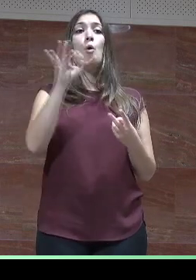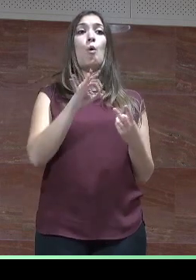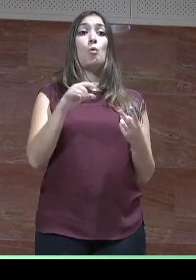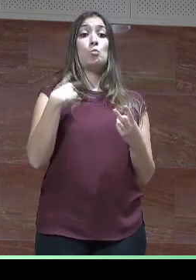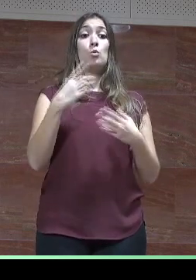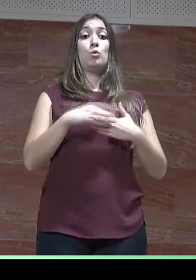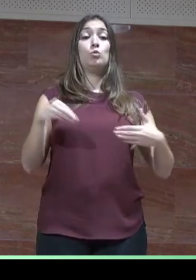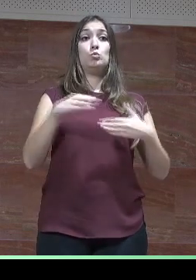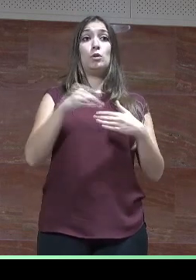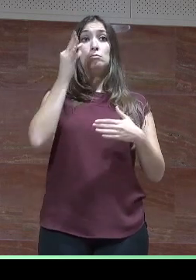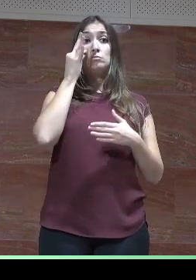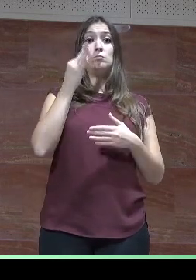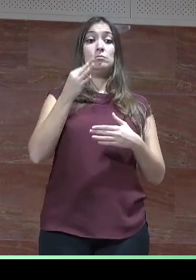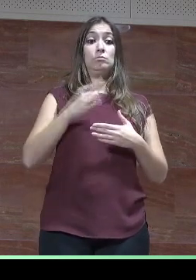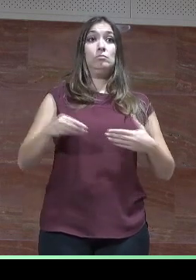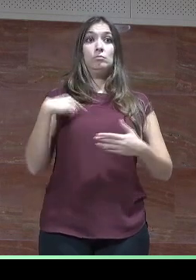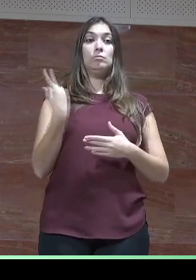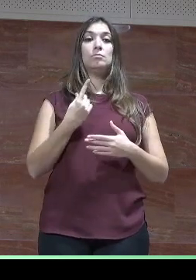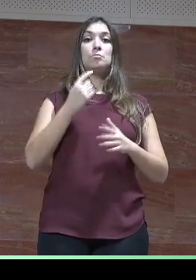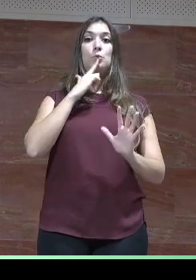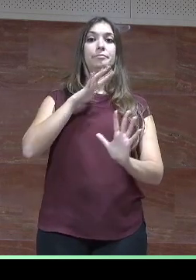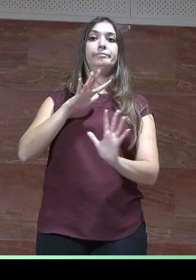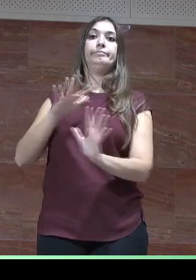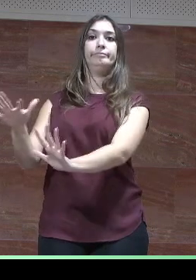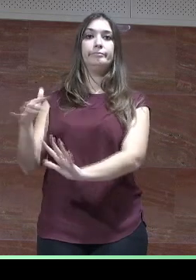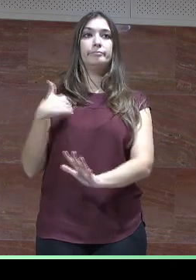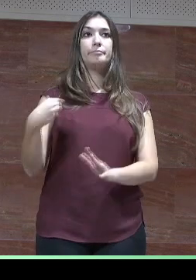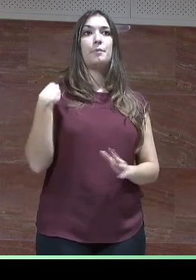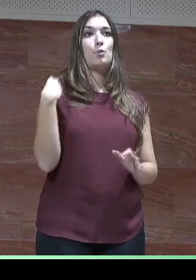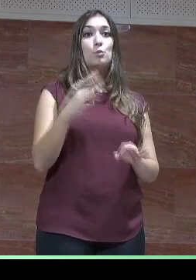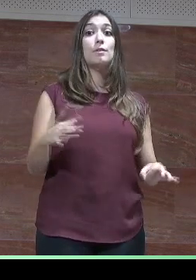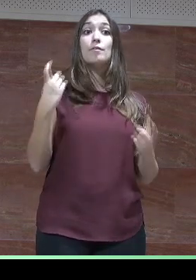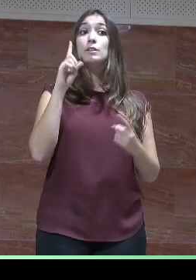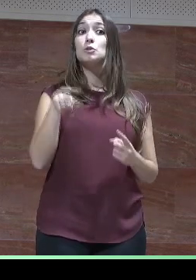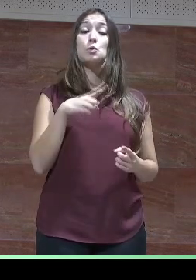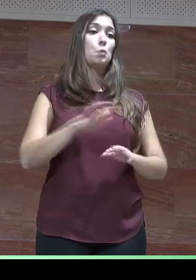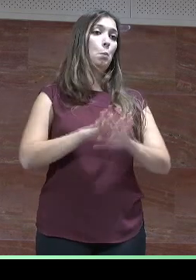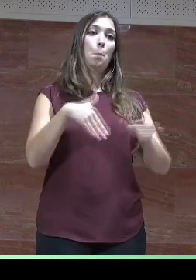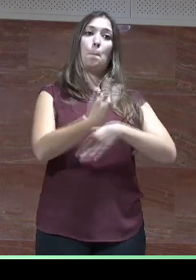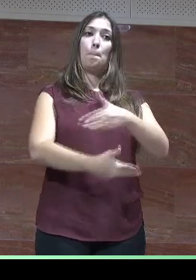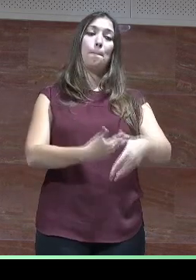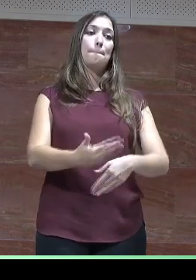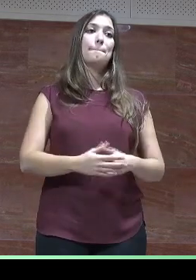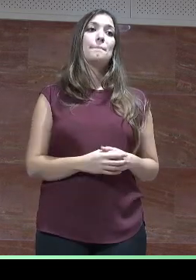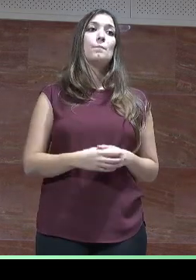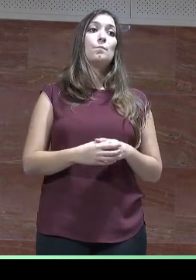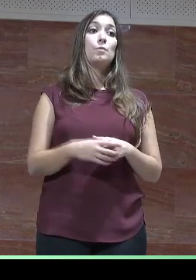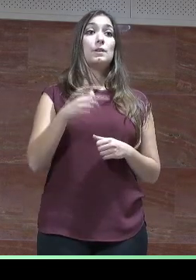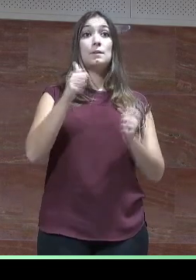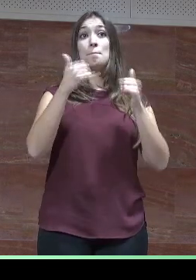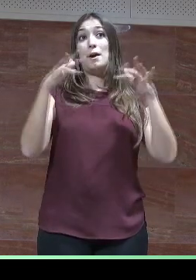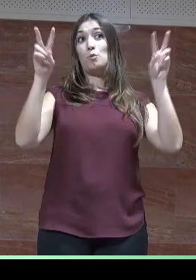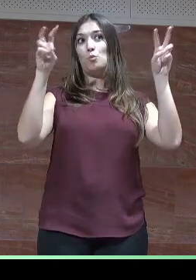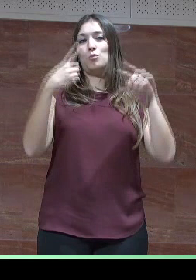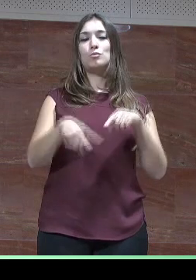los usuarios finales, a los consumidores a un lado porque nadie nos ha preguntado si lo necesitábamos, ¿no? Entonces, este invento mágico de lo